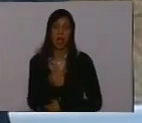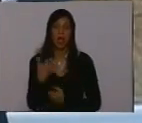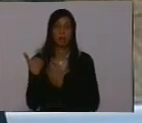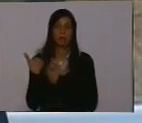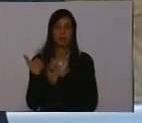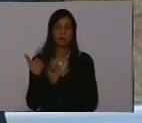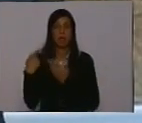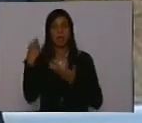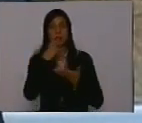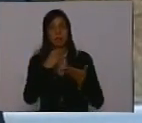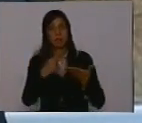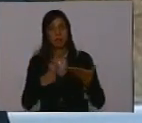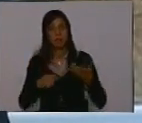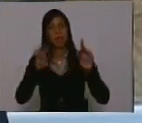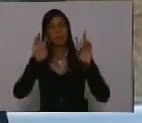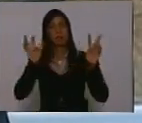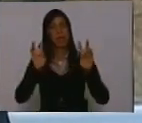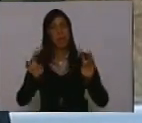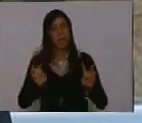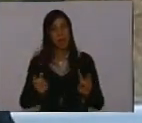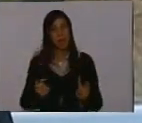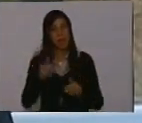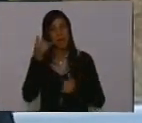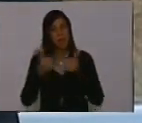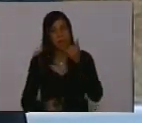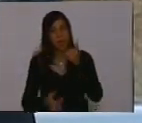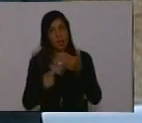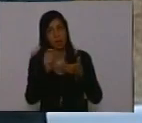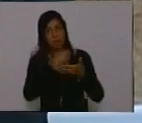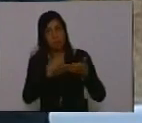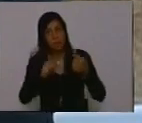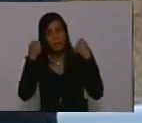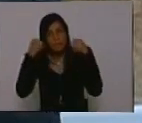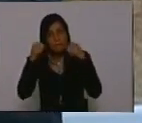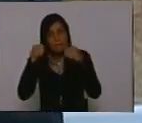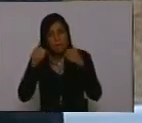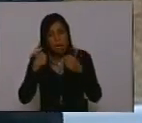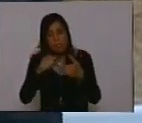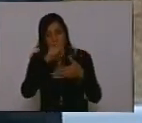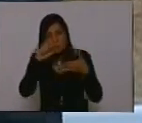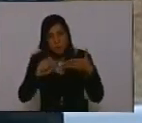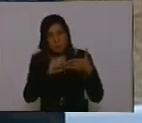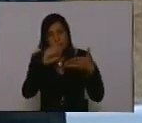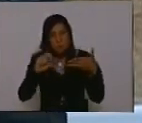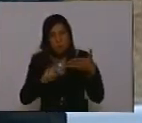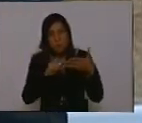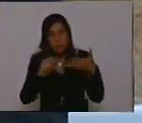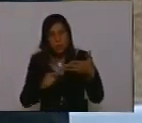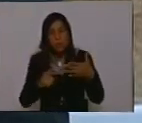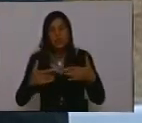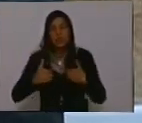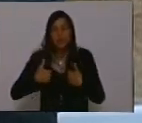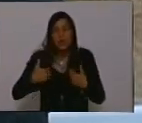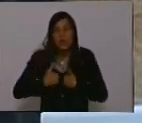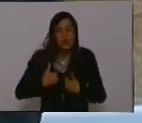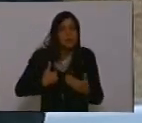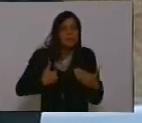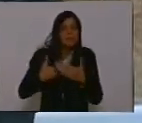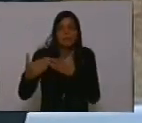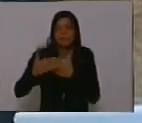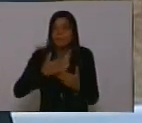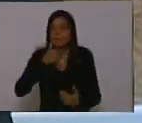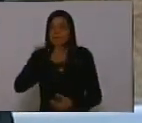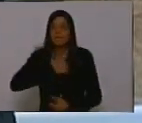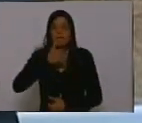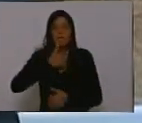esas líneas al final puedan coserse con hilos de dolor, pero también de